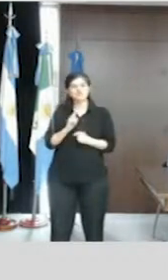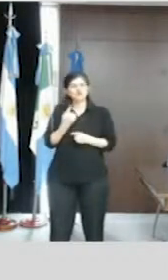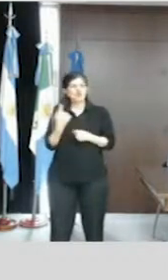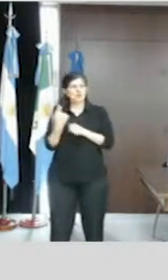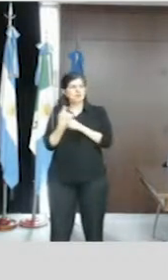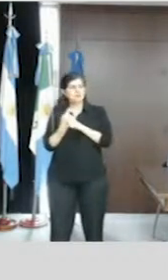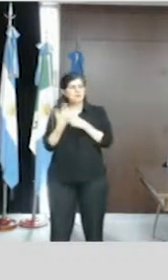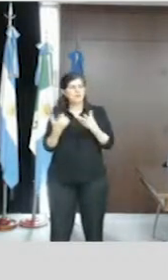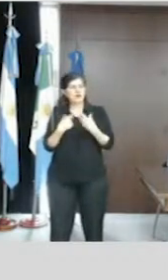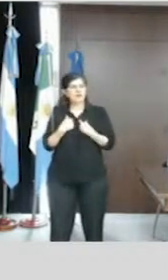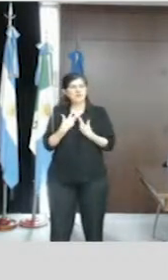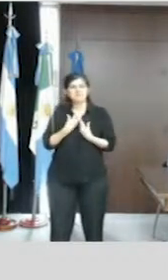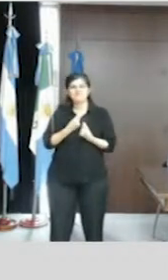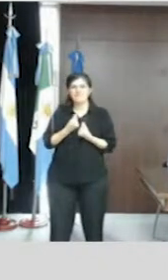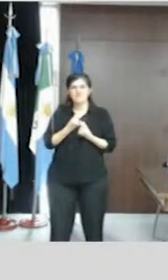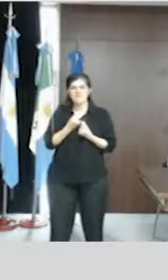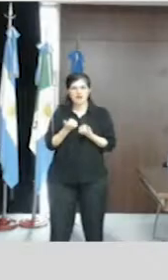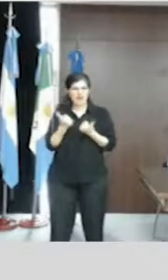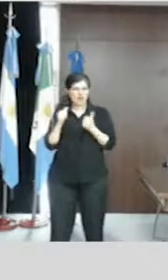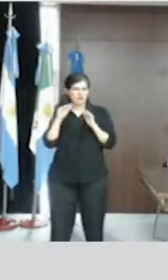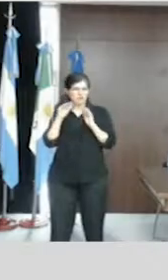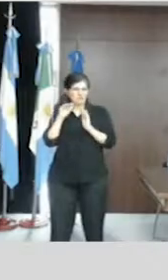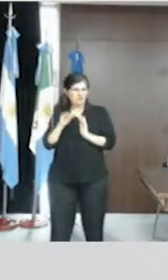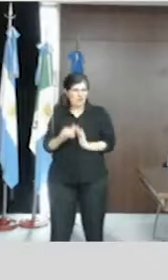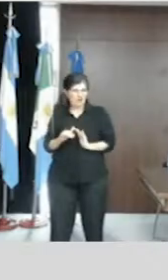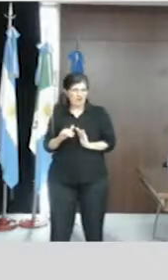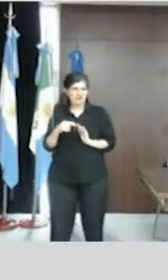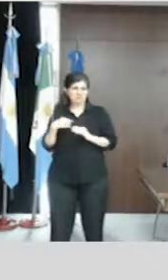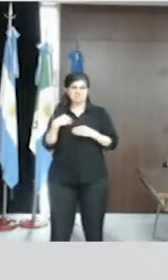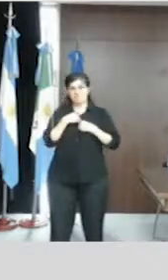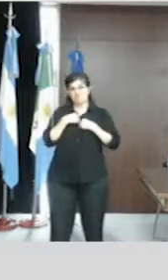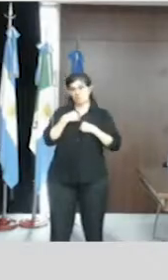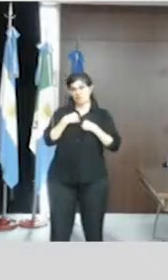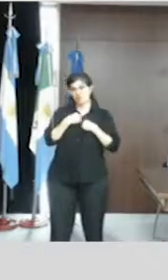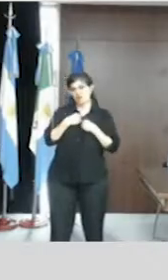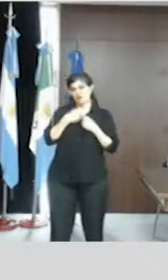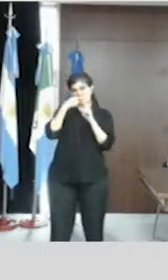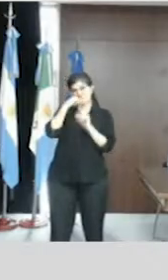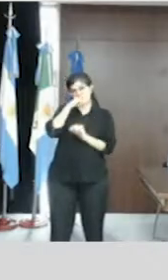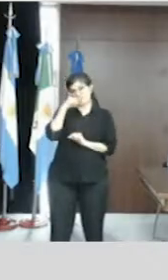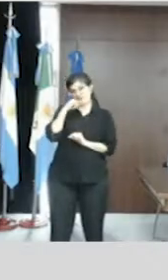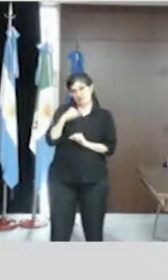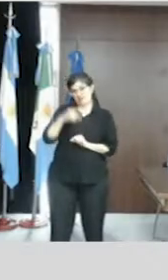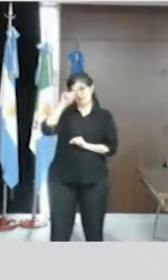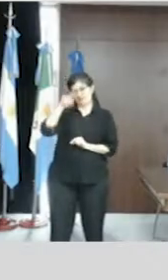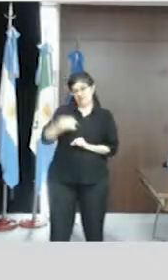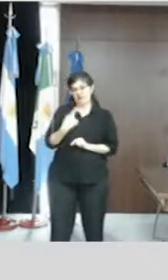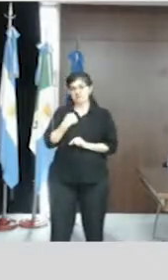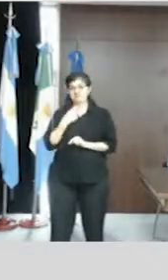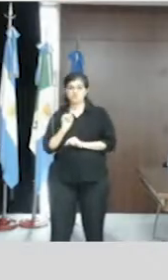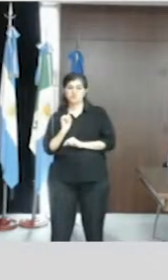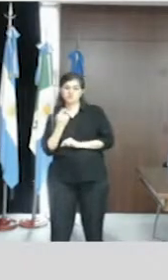desvalimiento que puede tener muchas consecuencias desde el punto emocional. Agravamiento de la depresión,